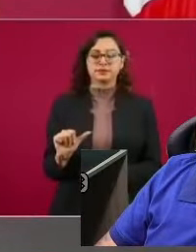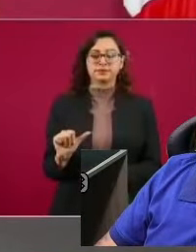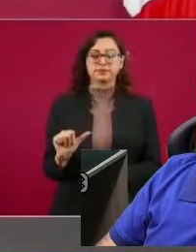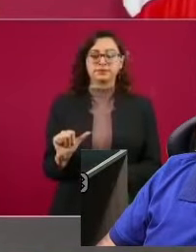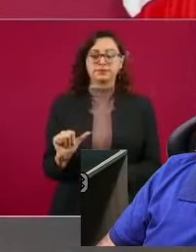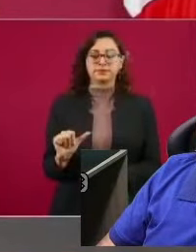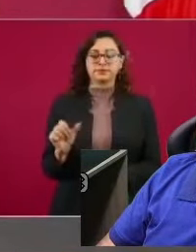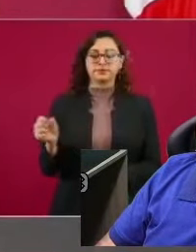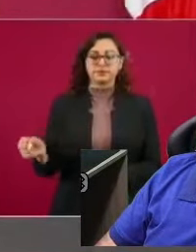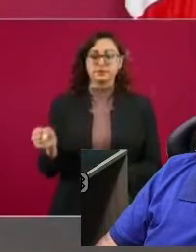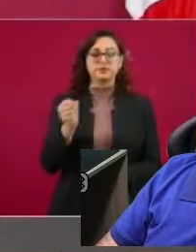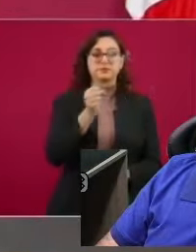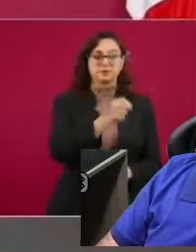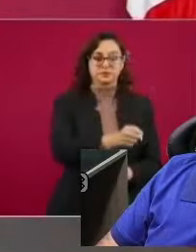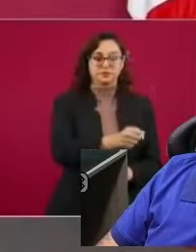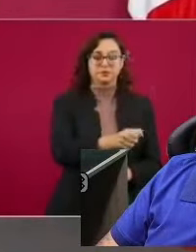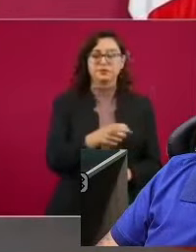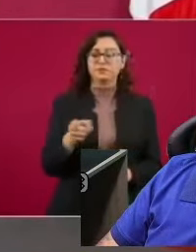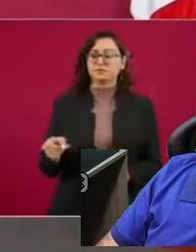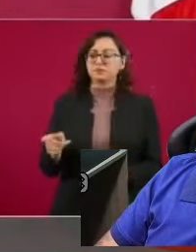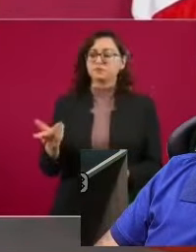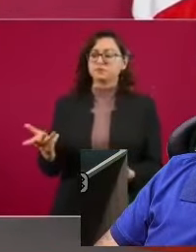la va a sustituir